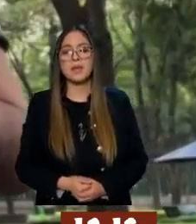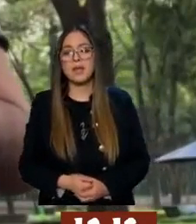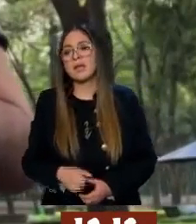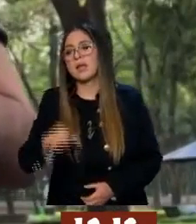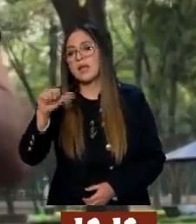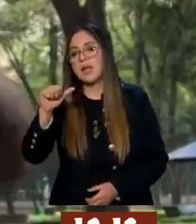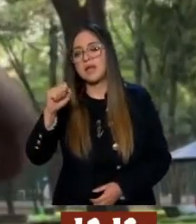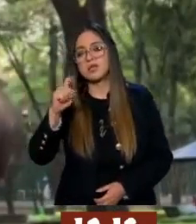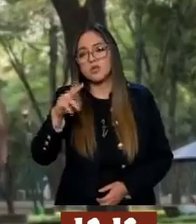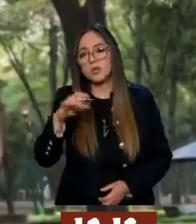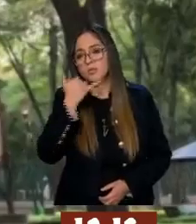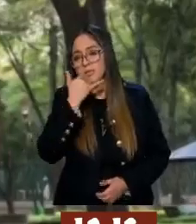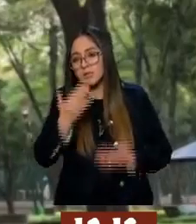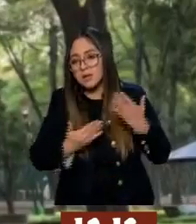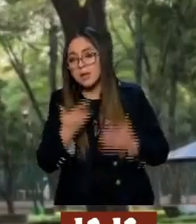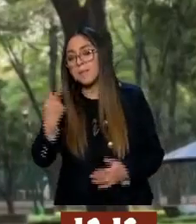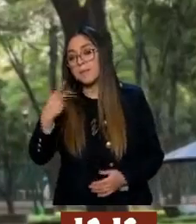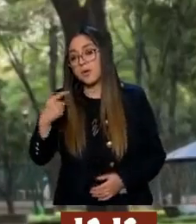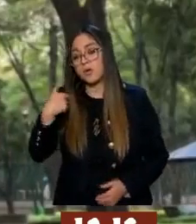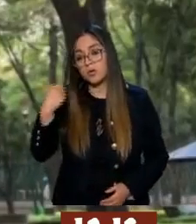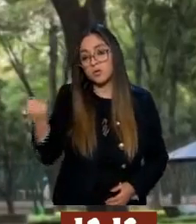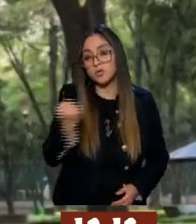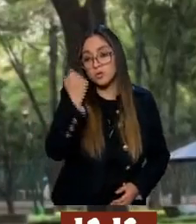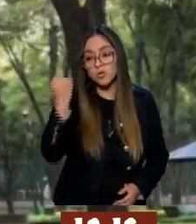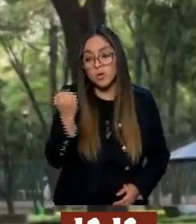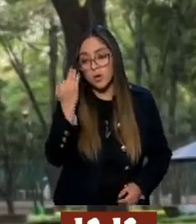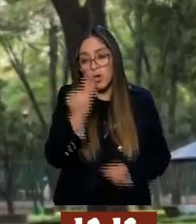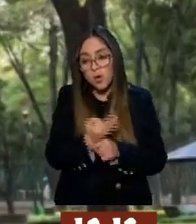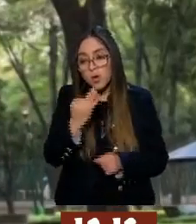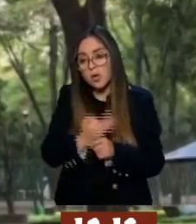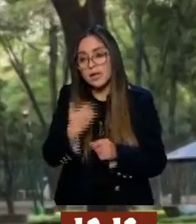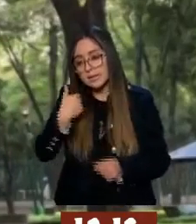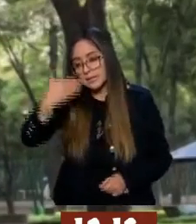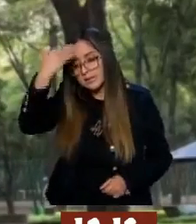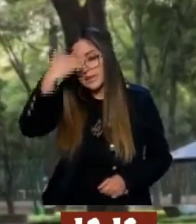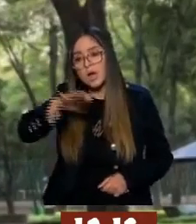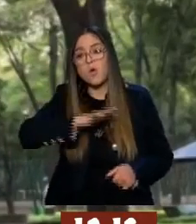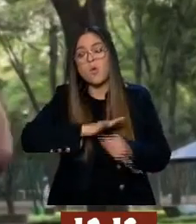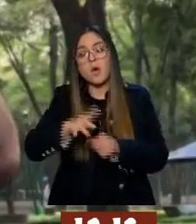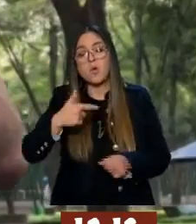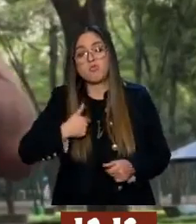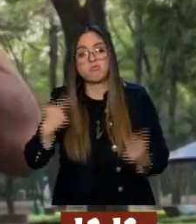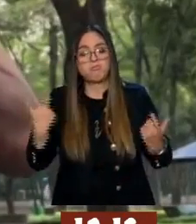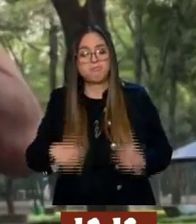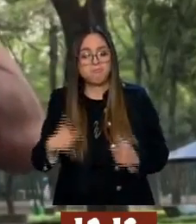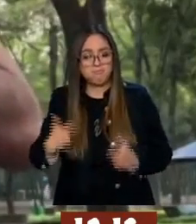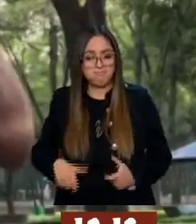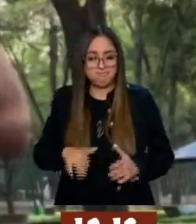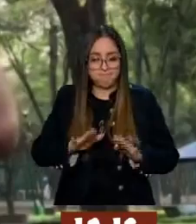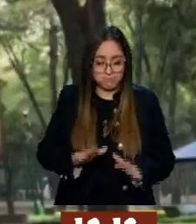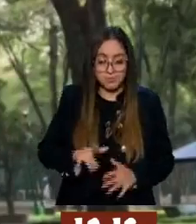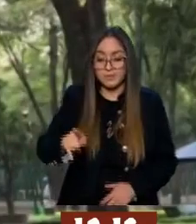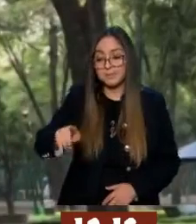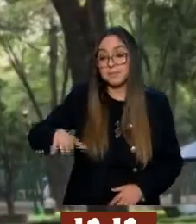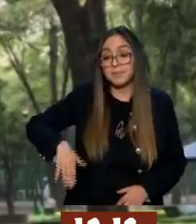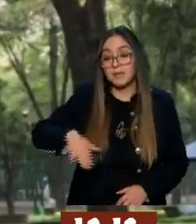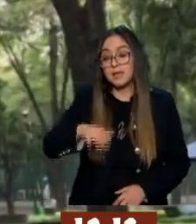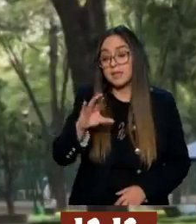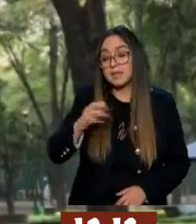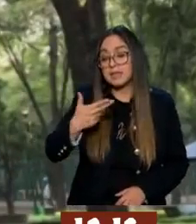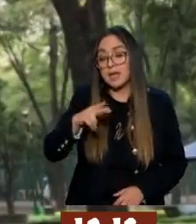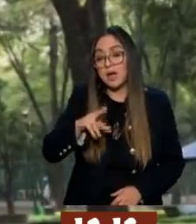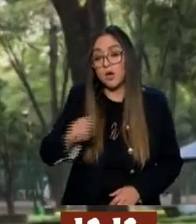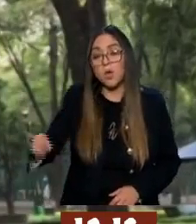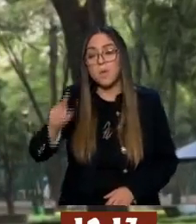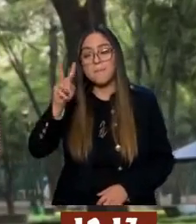los privilegios. Y al menos soy consciente de los míos. Oigan, efectivamente, como bien lo dijo el Charro, Bárbaro, sí,